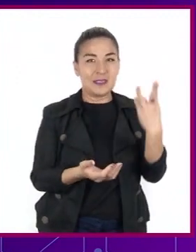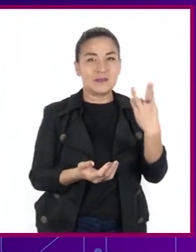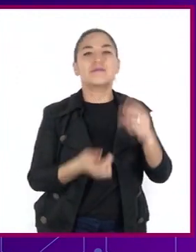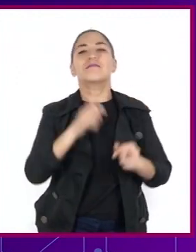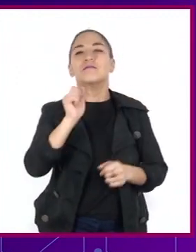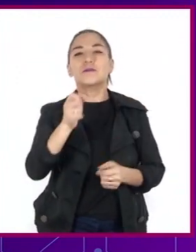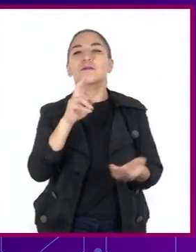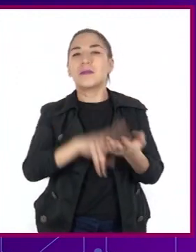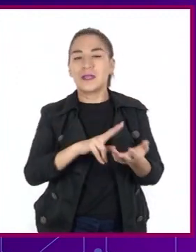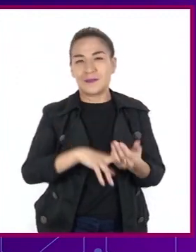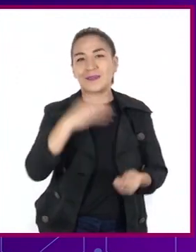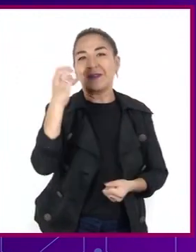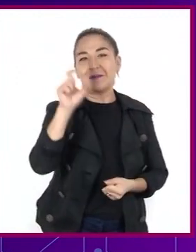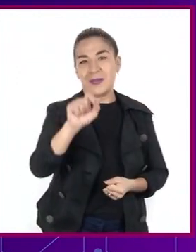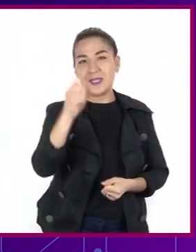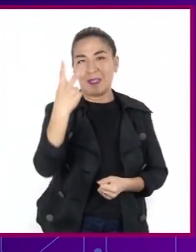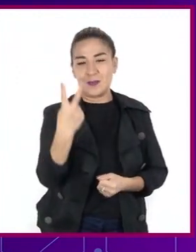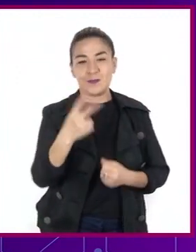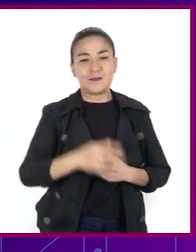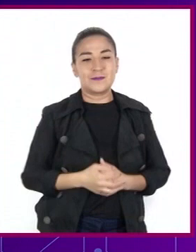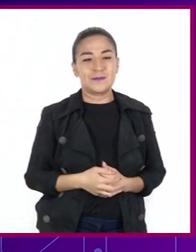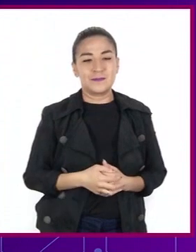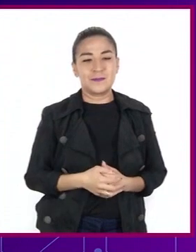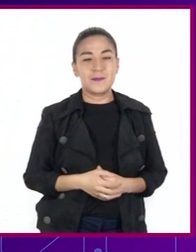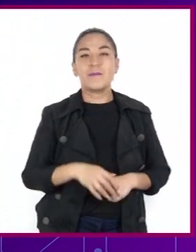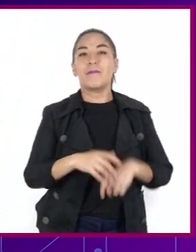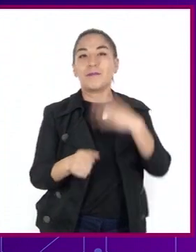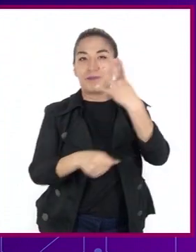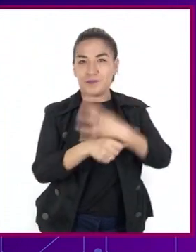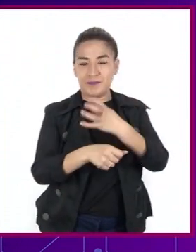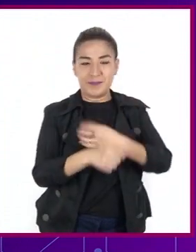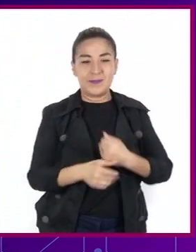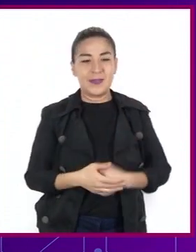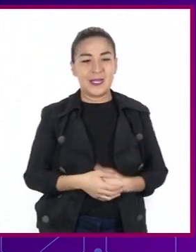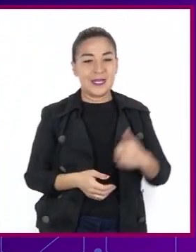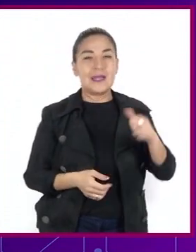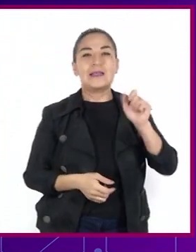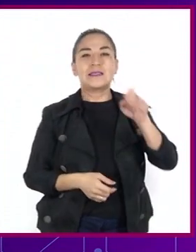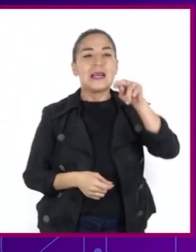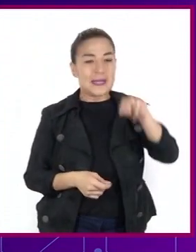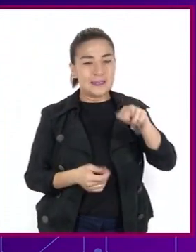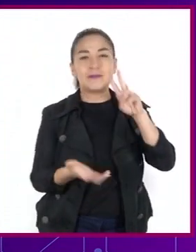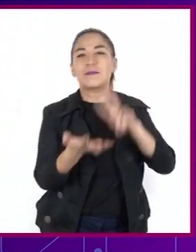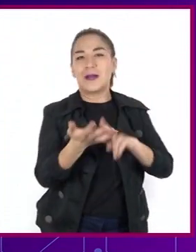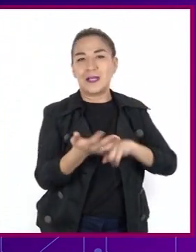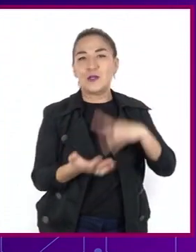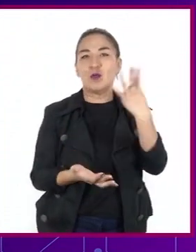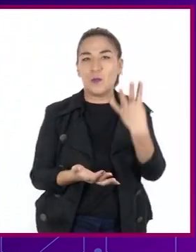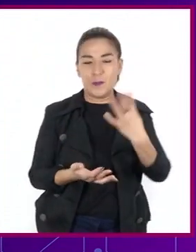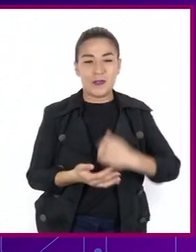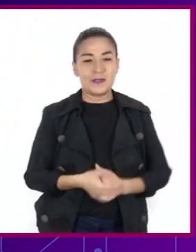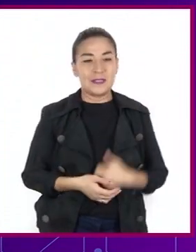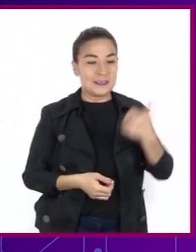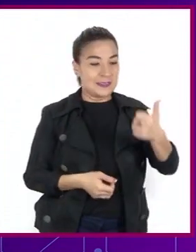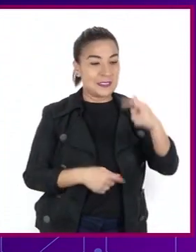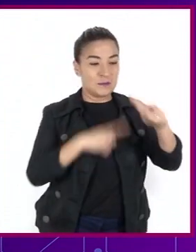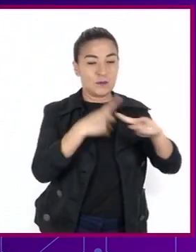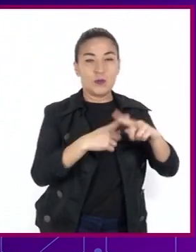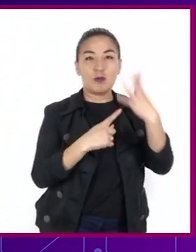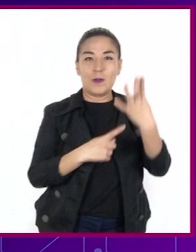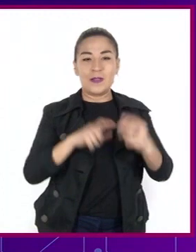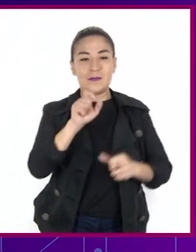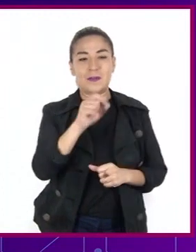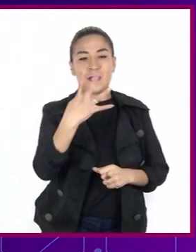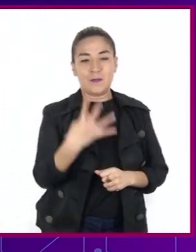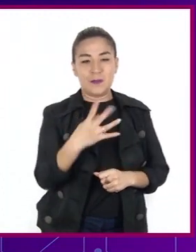22. Para el cuarto término, n vale 4. Tenemos que 6 por 4 es igual a 24, más